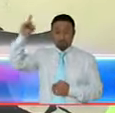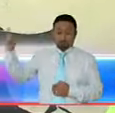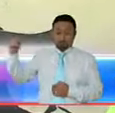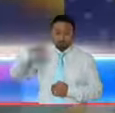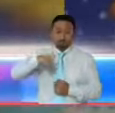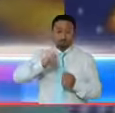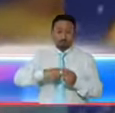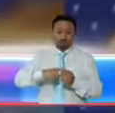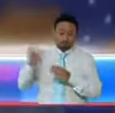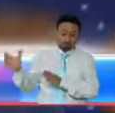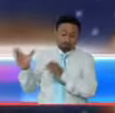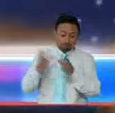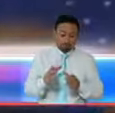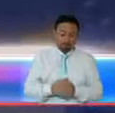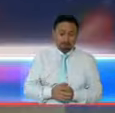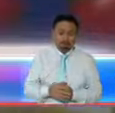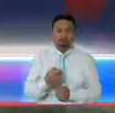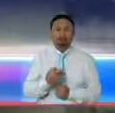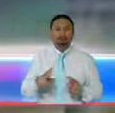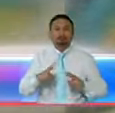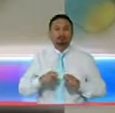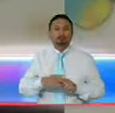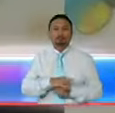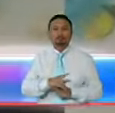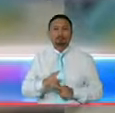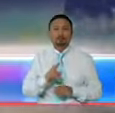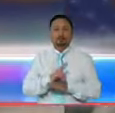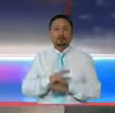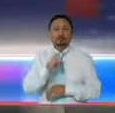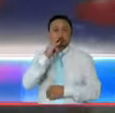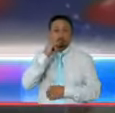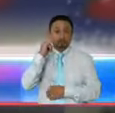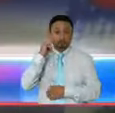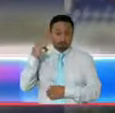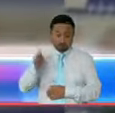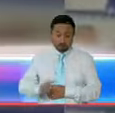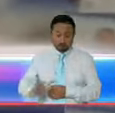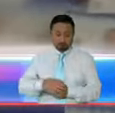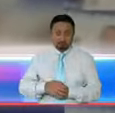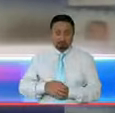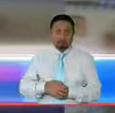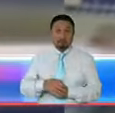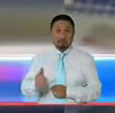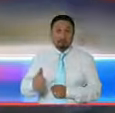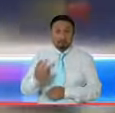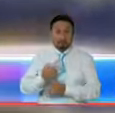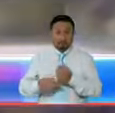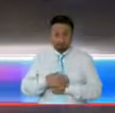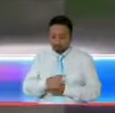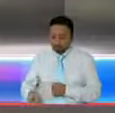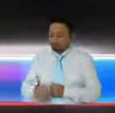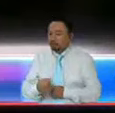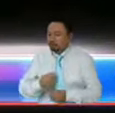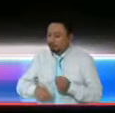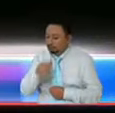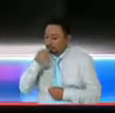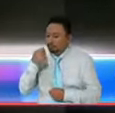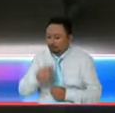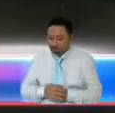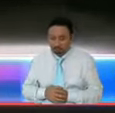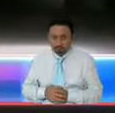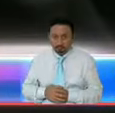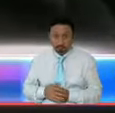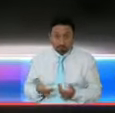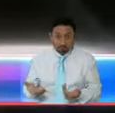acá. Las investigaciones revelaron que presuntamente utilizaban menores de edad, incluso a sus propios hijos, para la ilegal actividad. Esto les